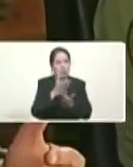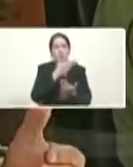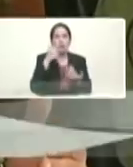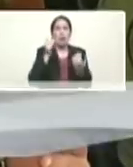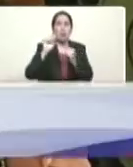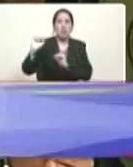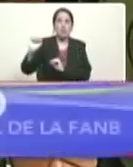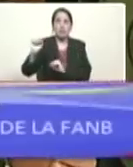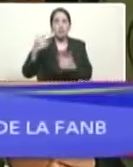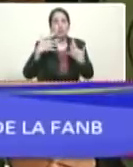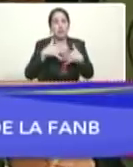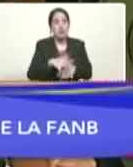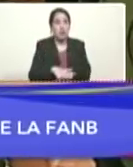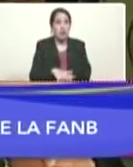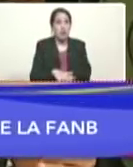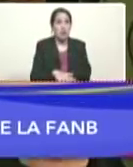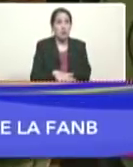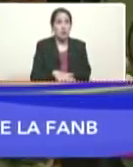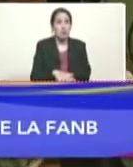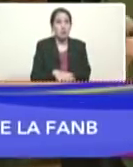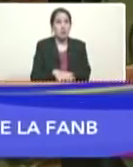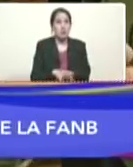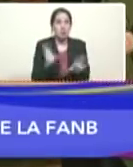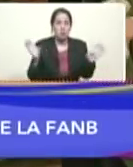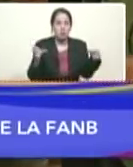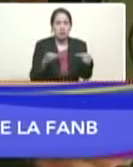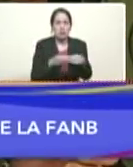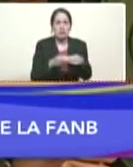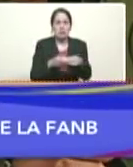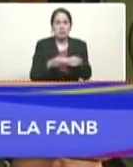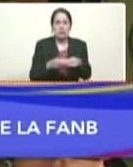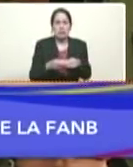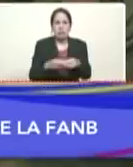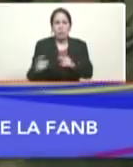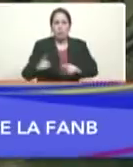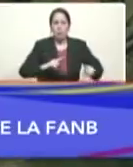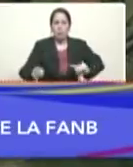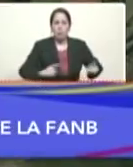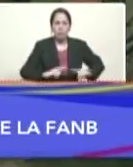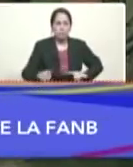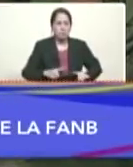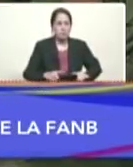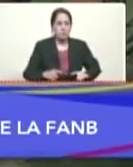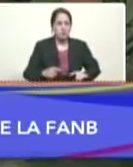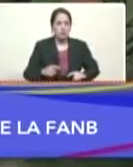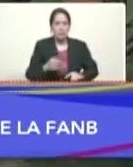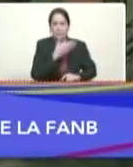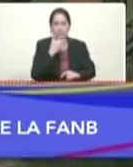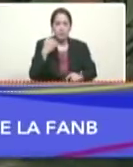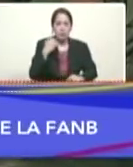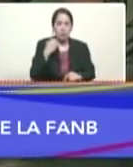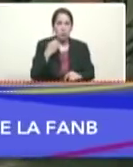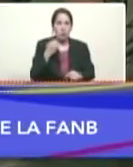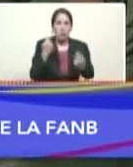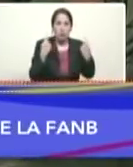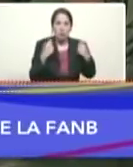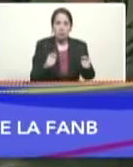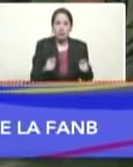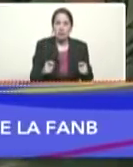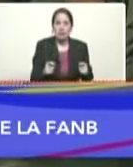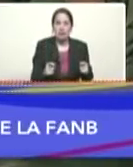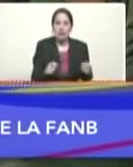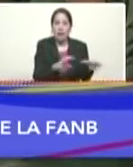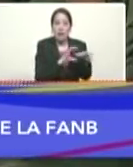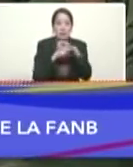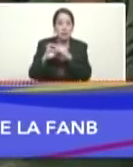defensa integral es es un estado mayor de contingencia es un estado mayor de contingencia que permite la articulación